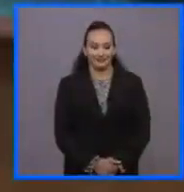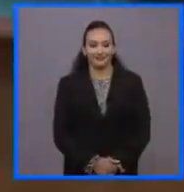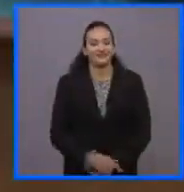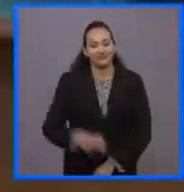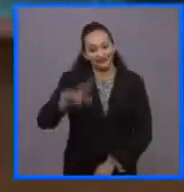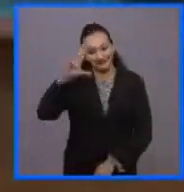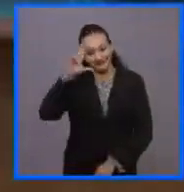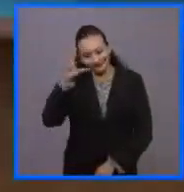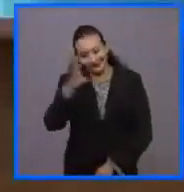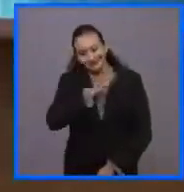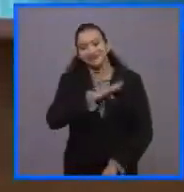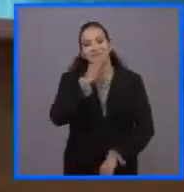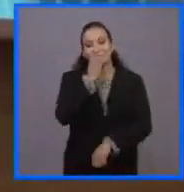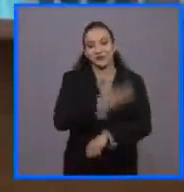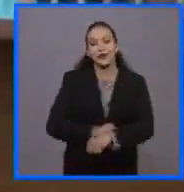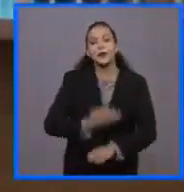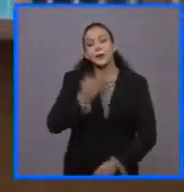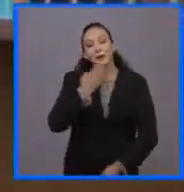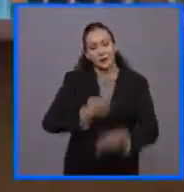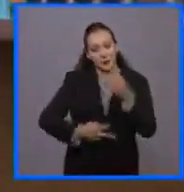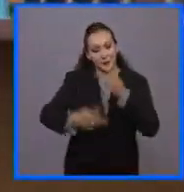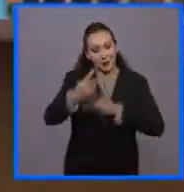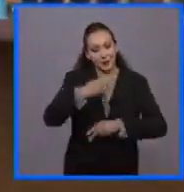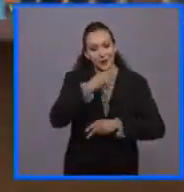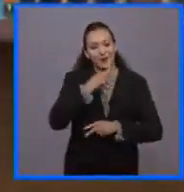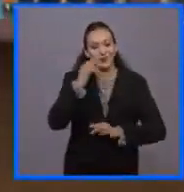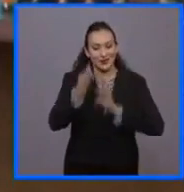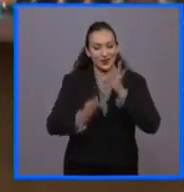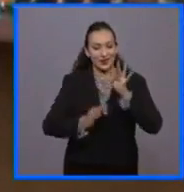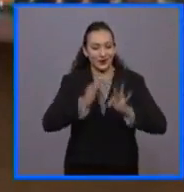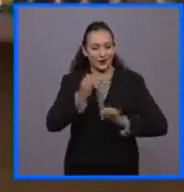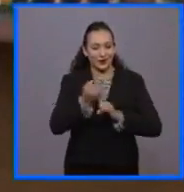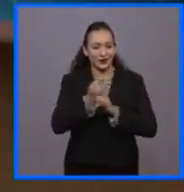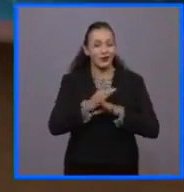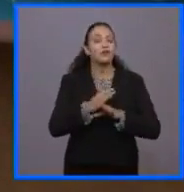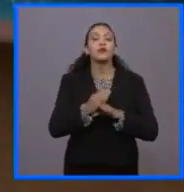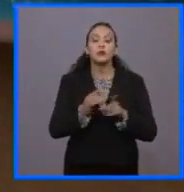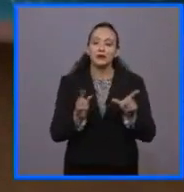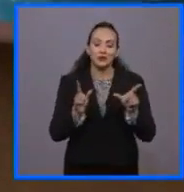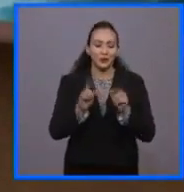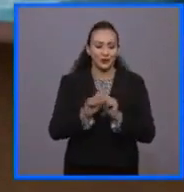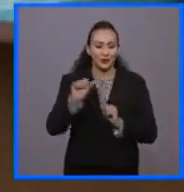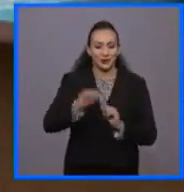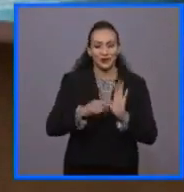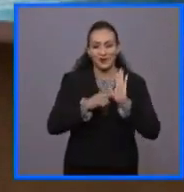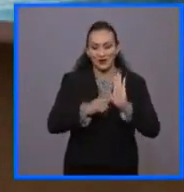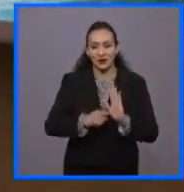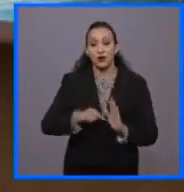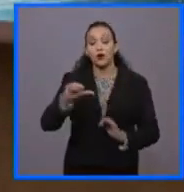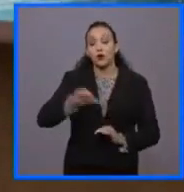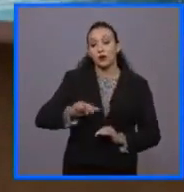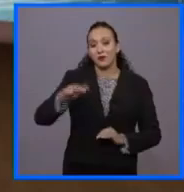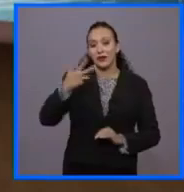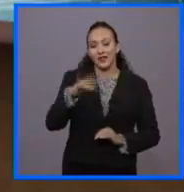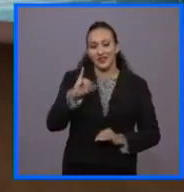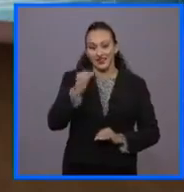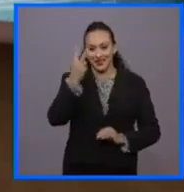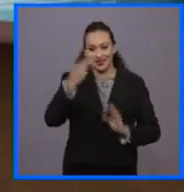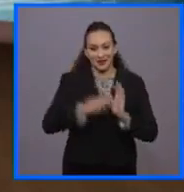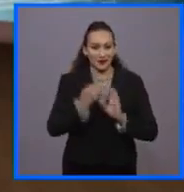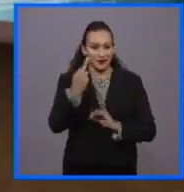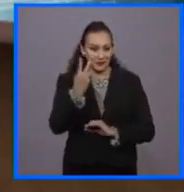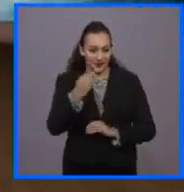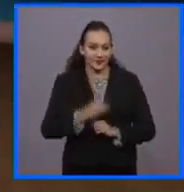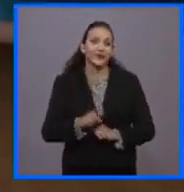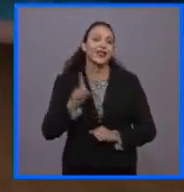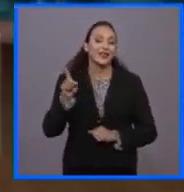Hola, ¿qué tal? Muy buenas tardes. Les damos la más cordial bienvenida a este espacio de noticias corte informativo, hoy que es martes 10 de junio de 2025.